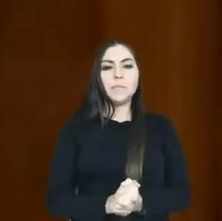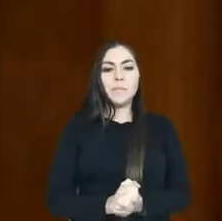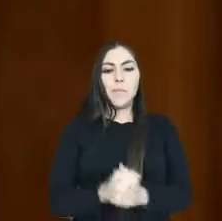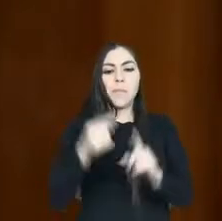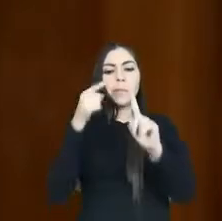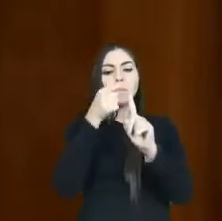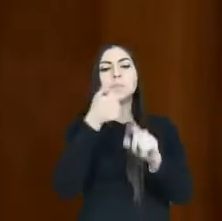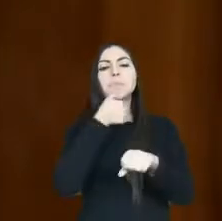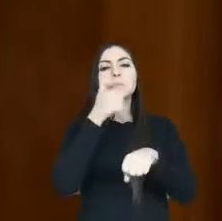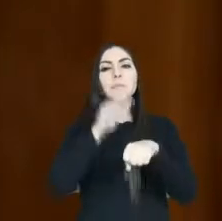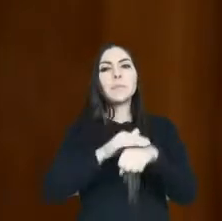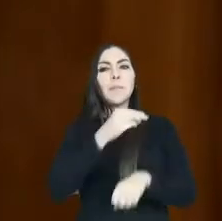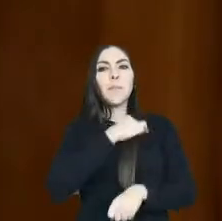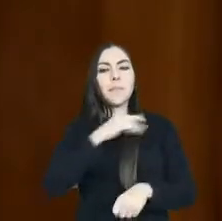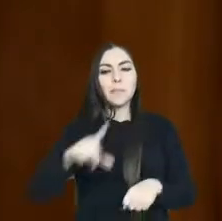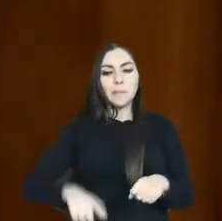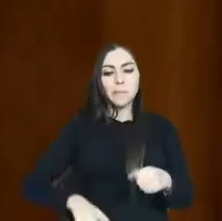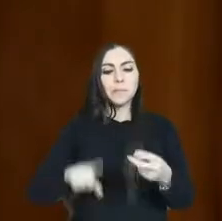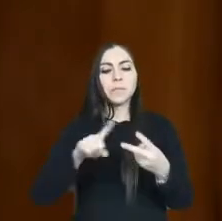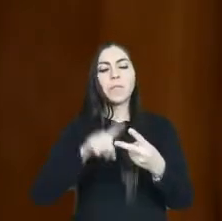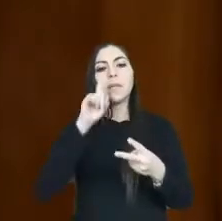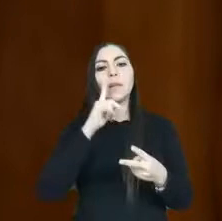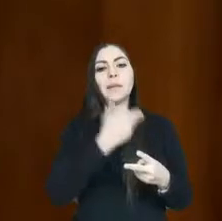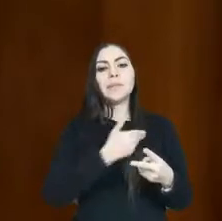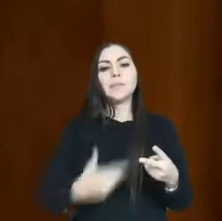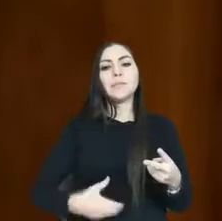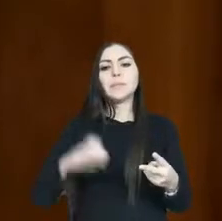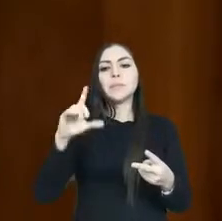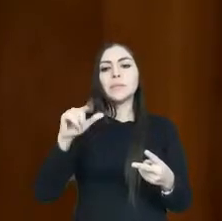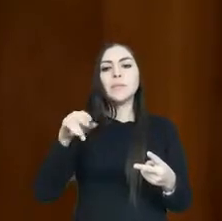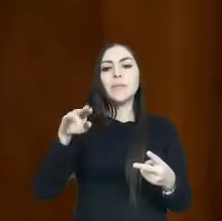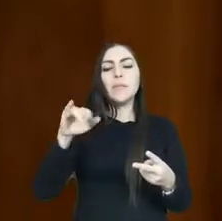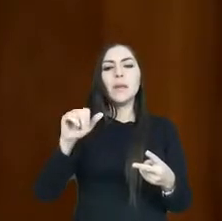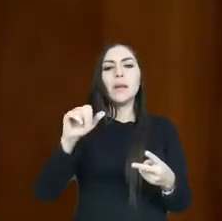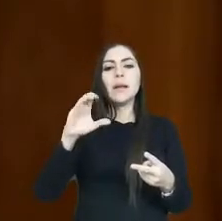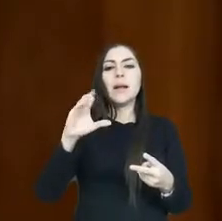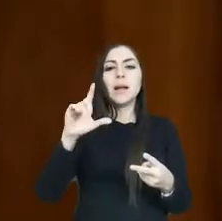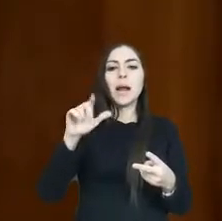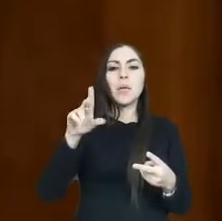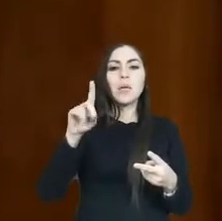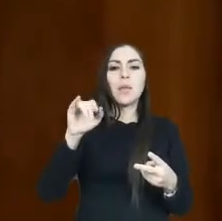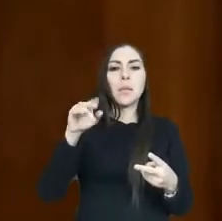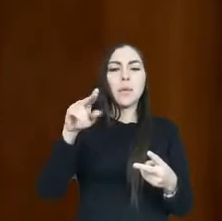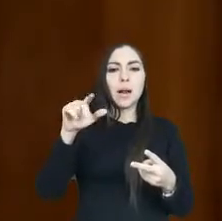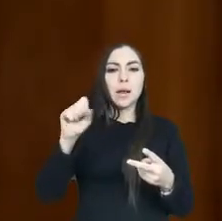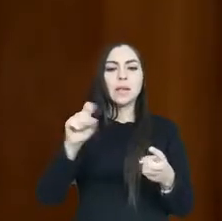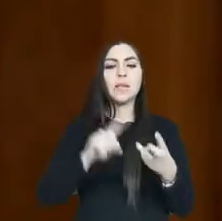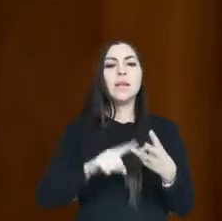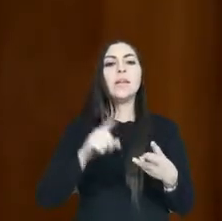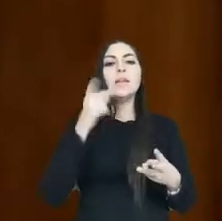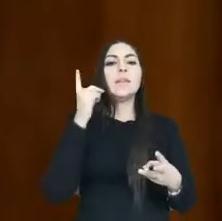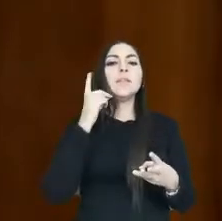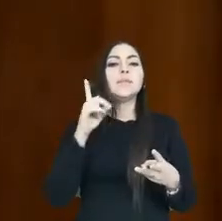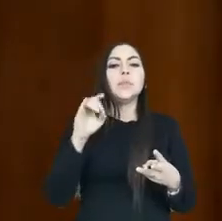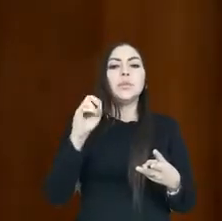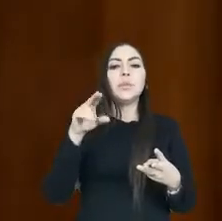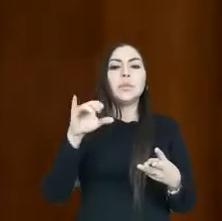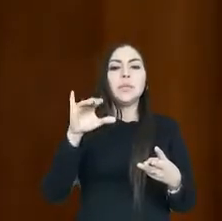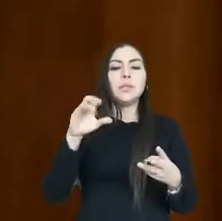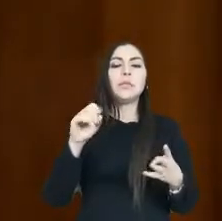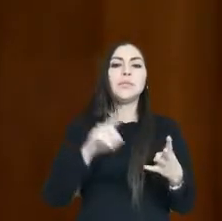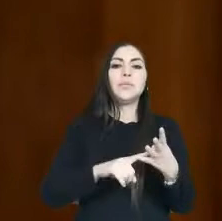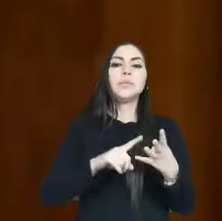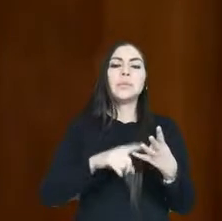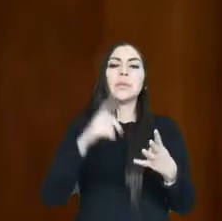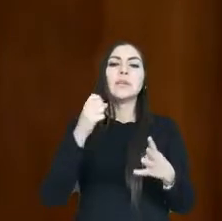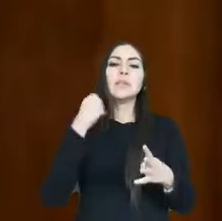Administración Municipal, a la presidenta Claudia Desiré Morales Robledo, al secretario Dionisio Jorge García Sánchez, al